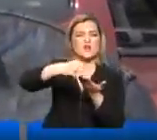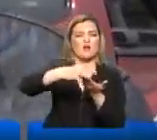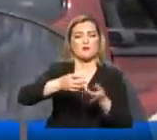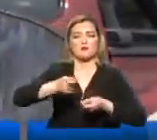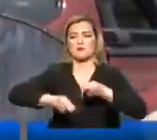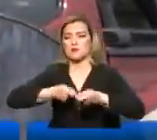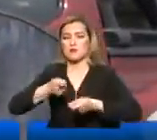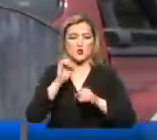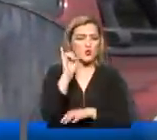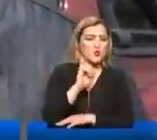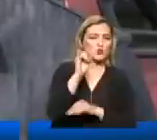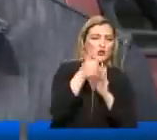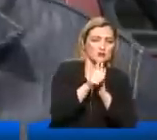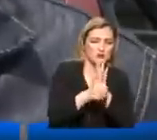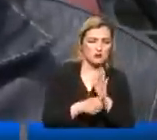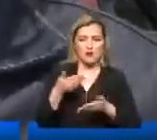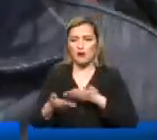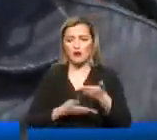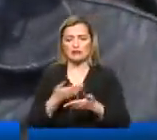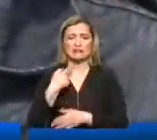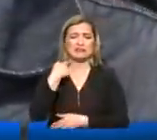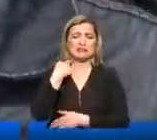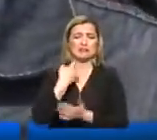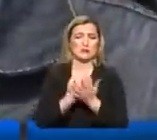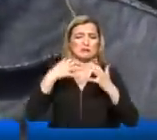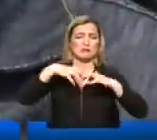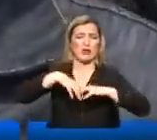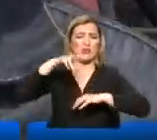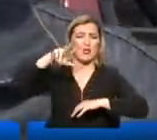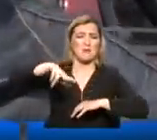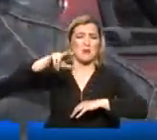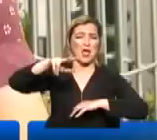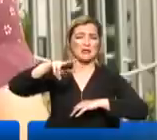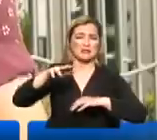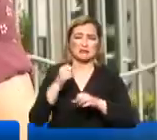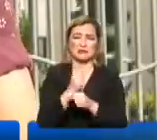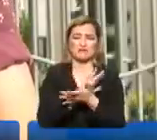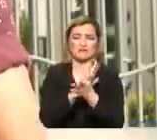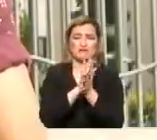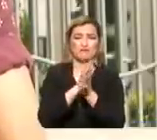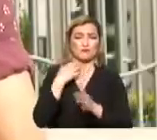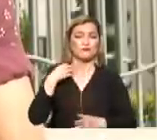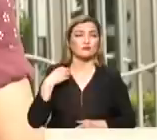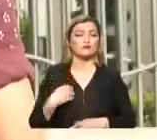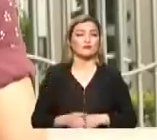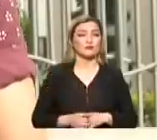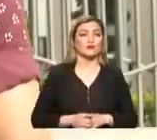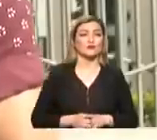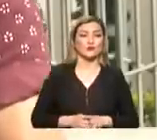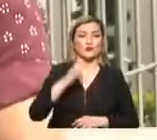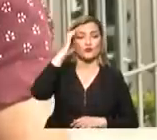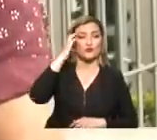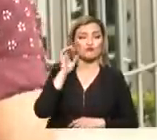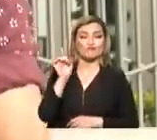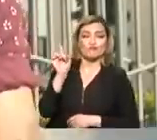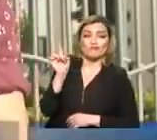de la industria, de la artesanía, y hoy se ha visto afectado, 3 meses prácticamente inactivo. Y la preocupación ahora se centra